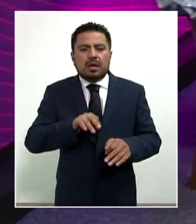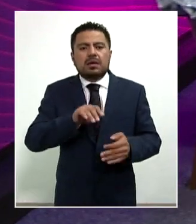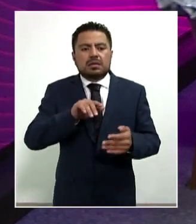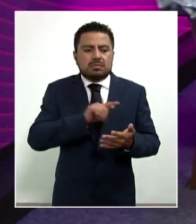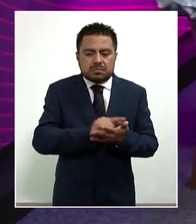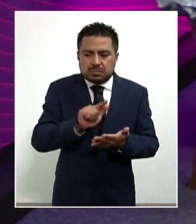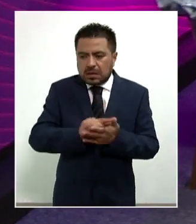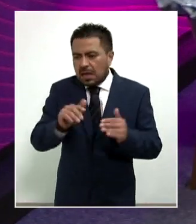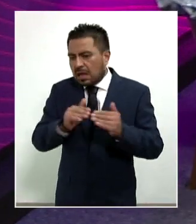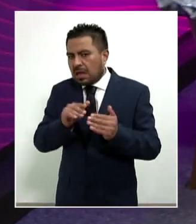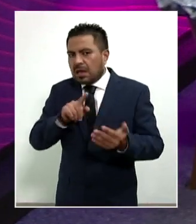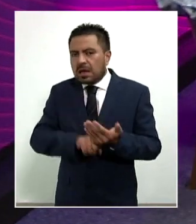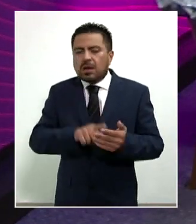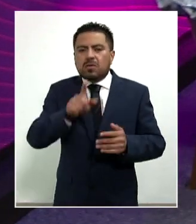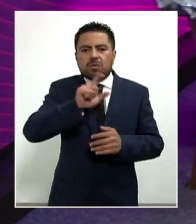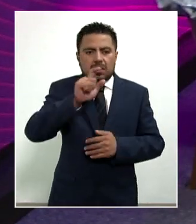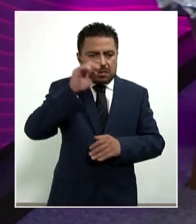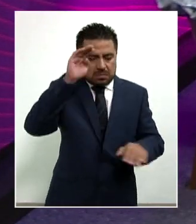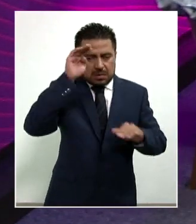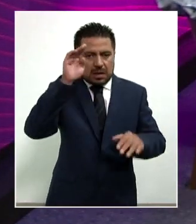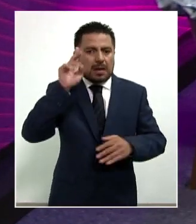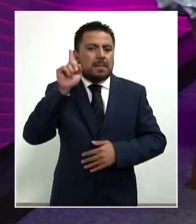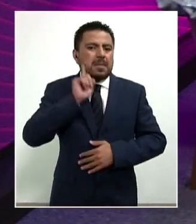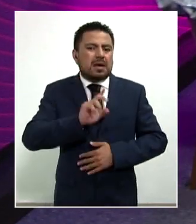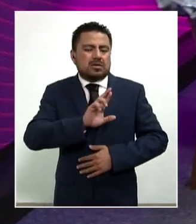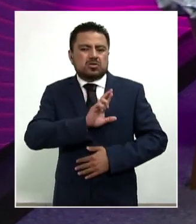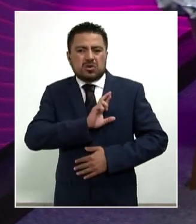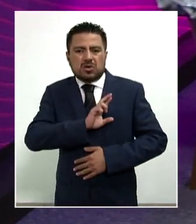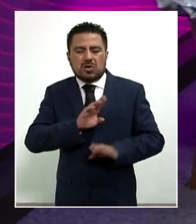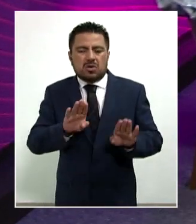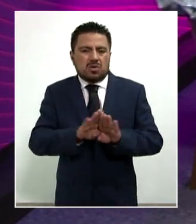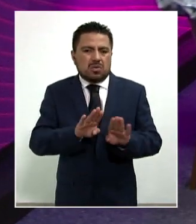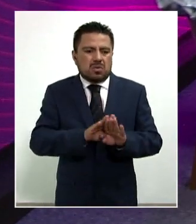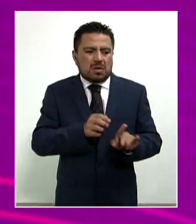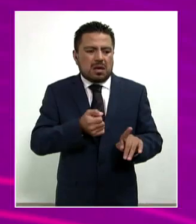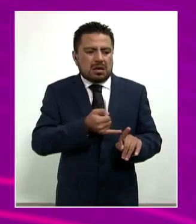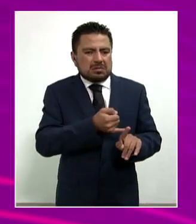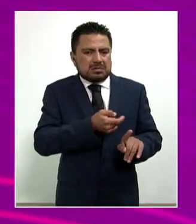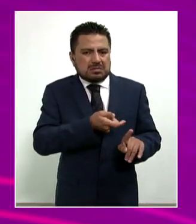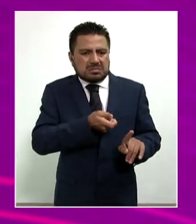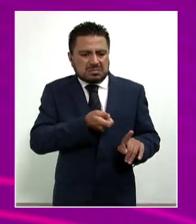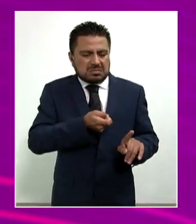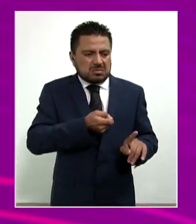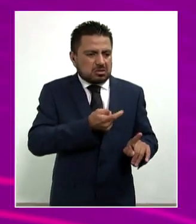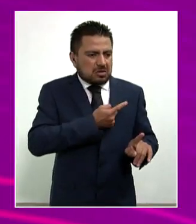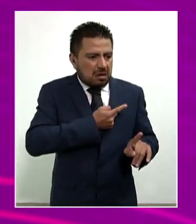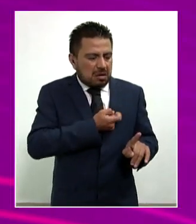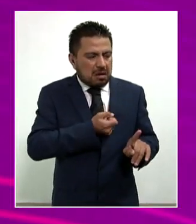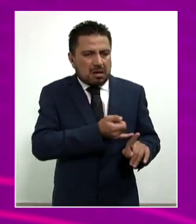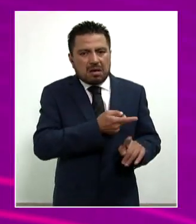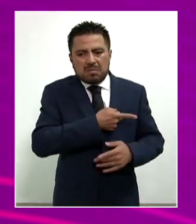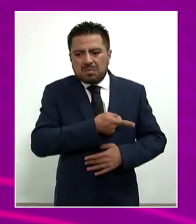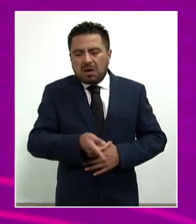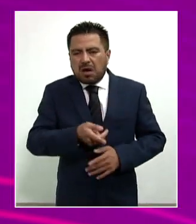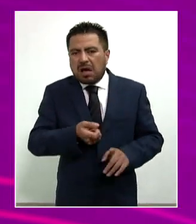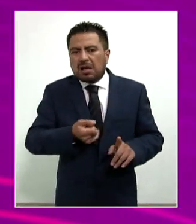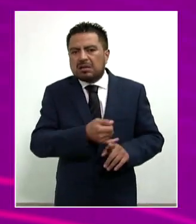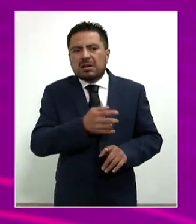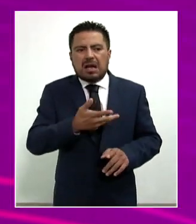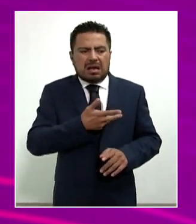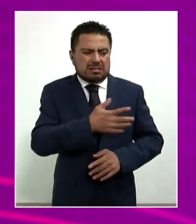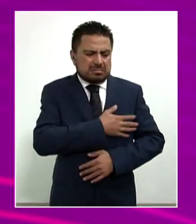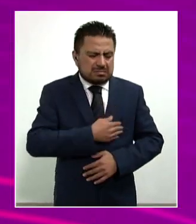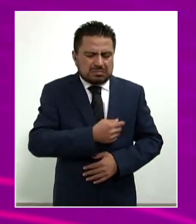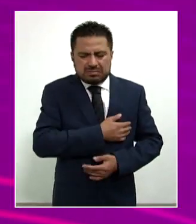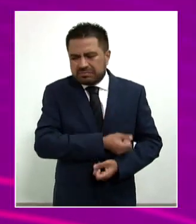enorme. Cuando pensemos en las madres solteras como promiscuas y que son pobres porque tienen tantos